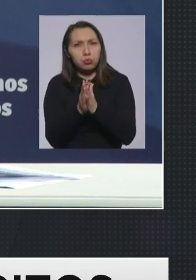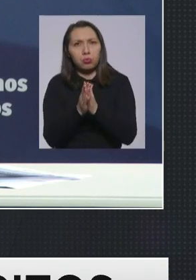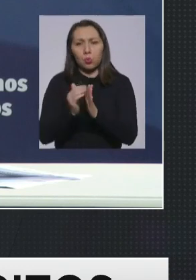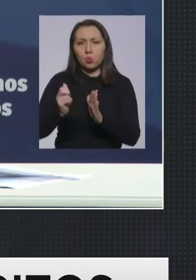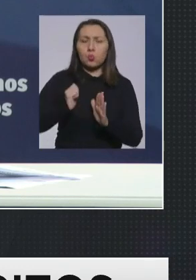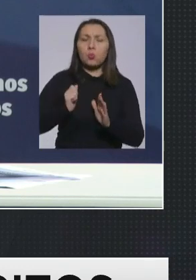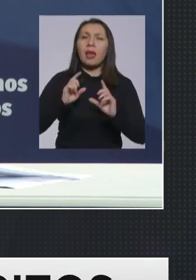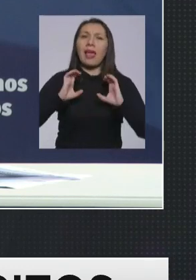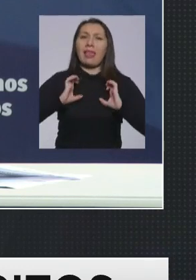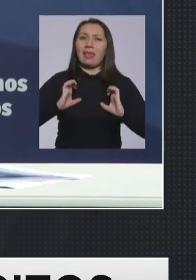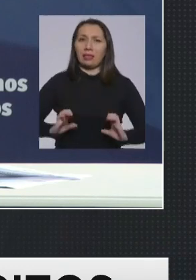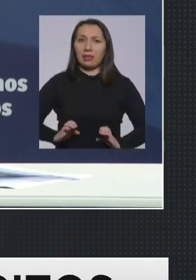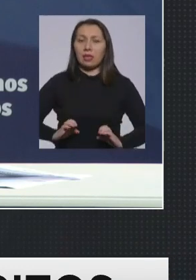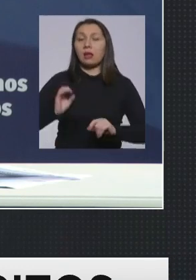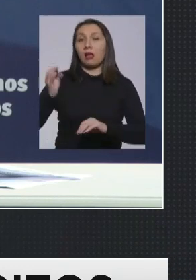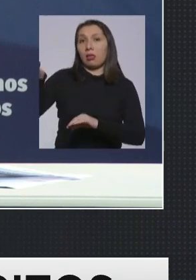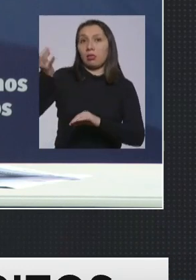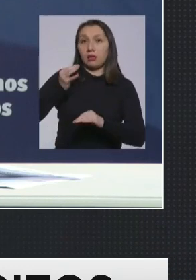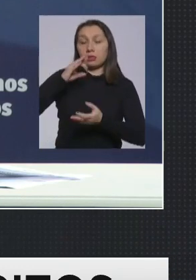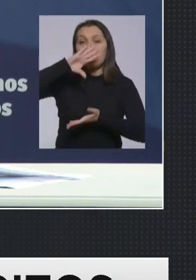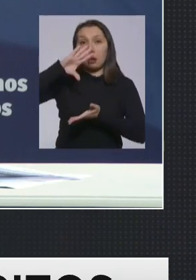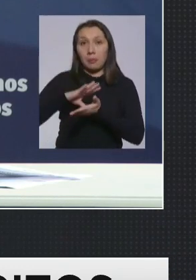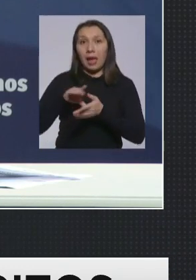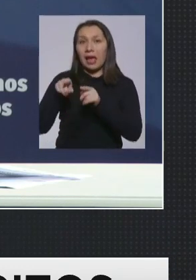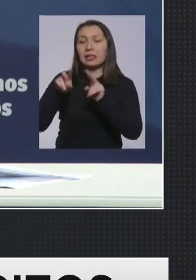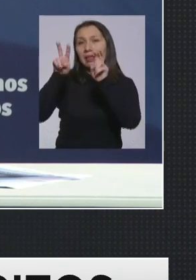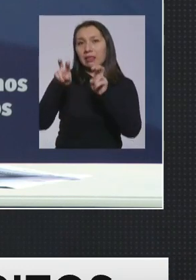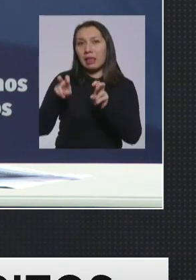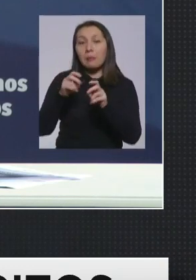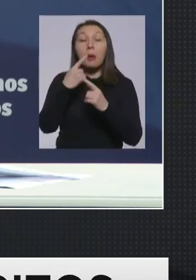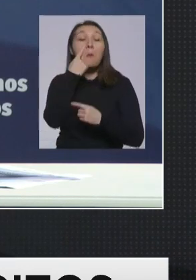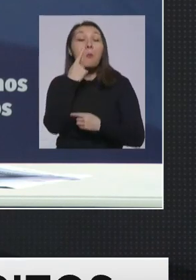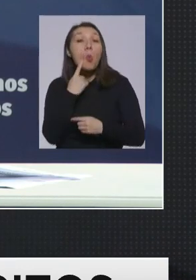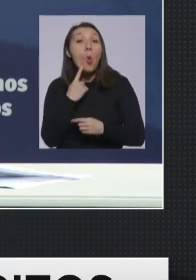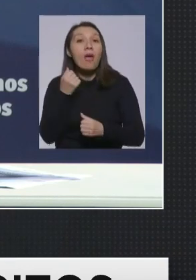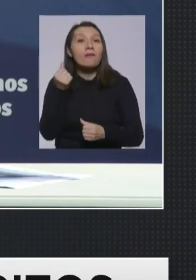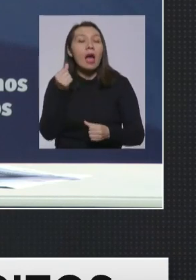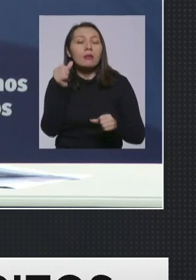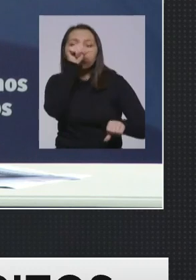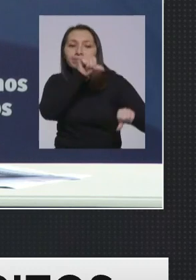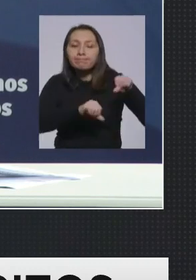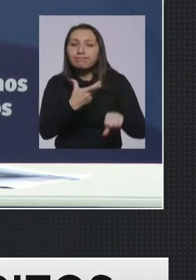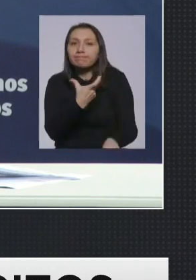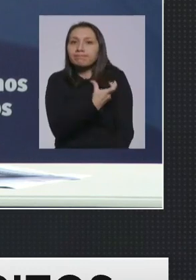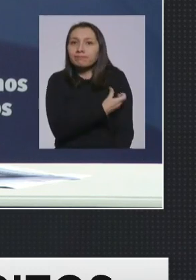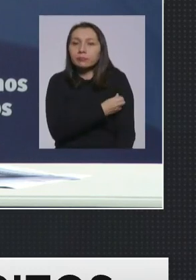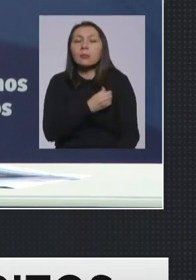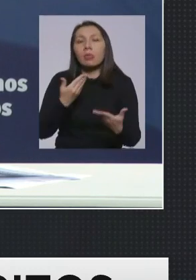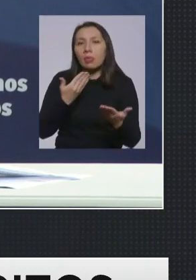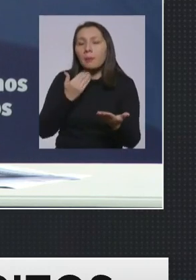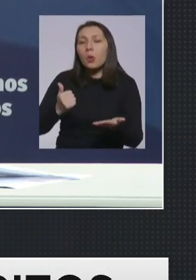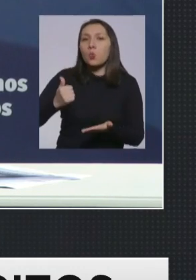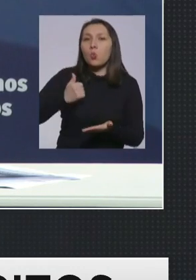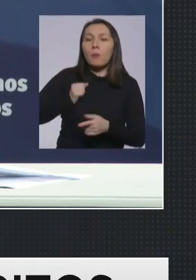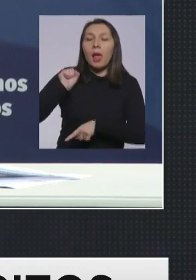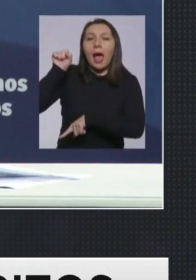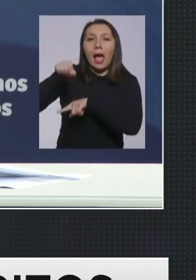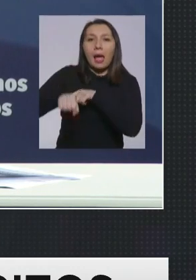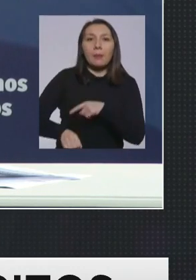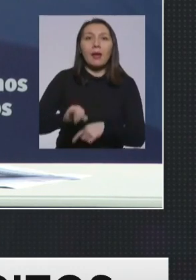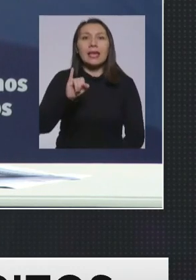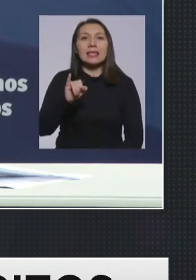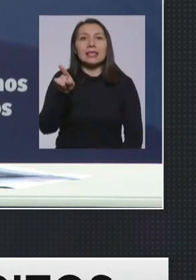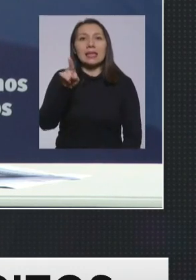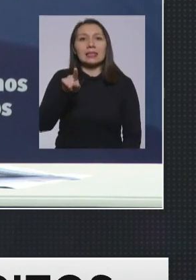éticos que ha fijado el país para este tipo de ensayos que debe cumplir con la aprobación del i